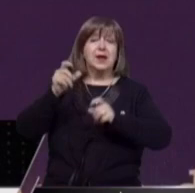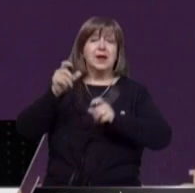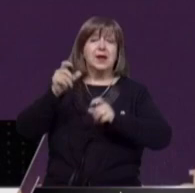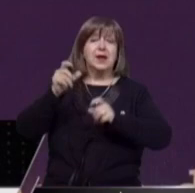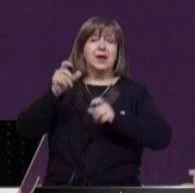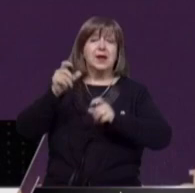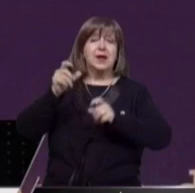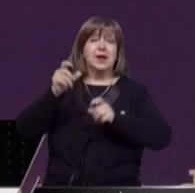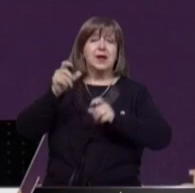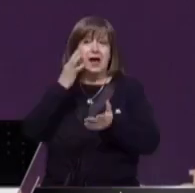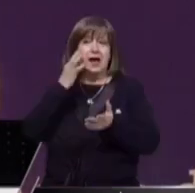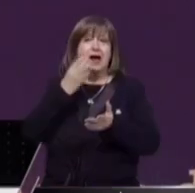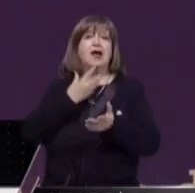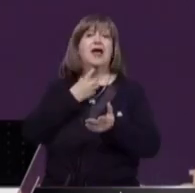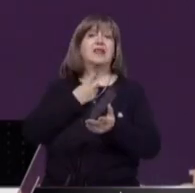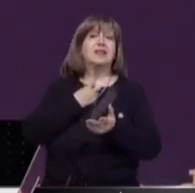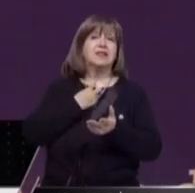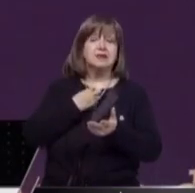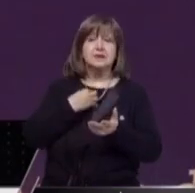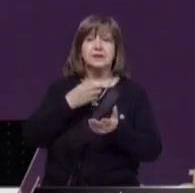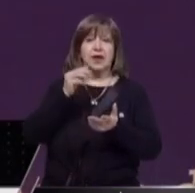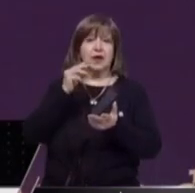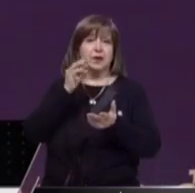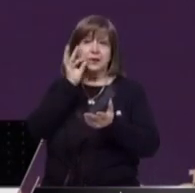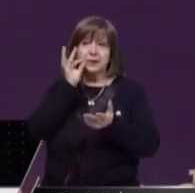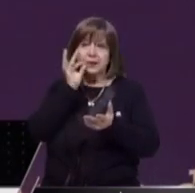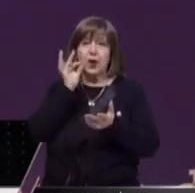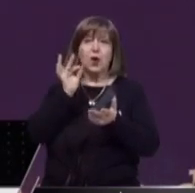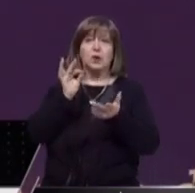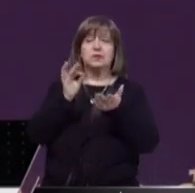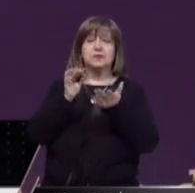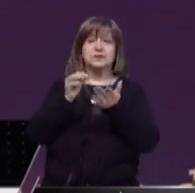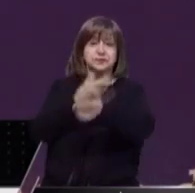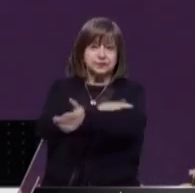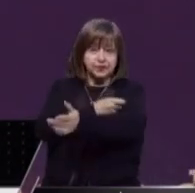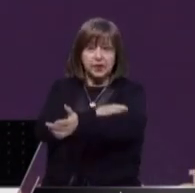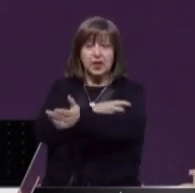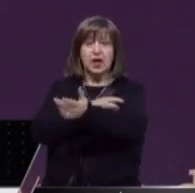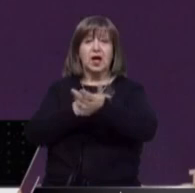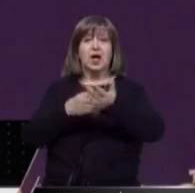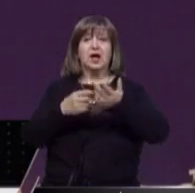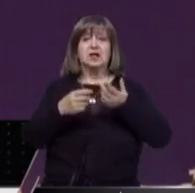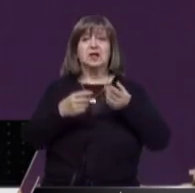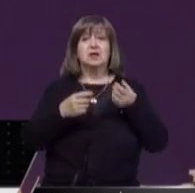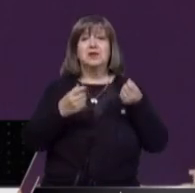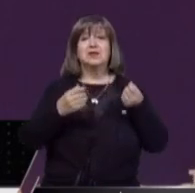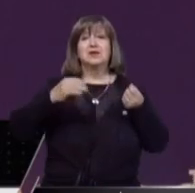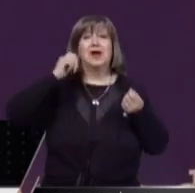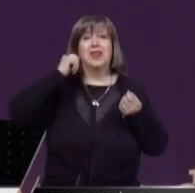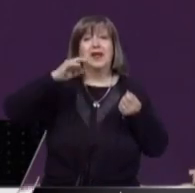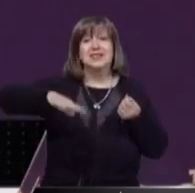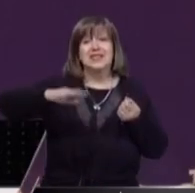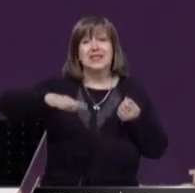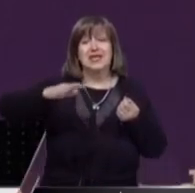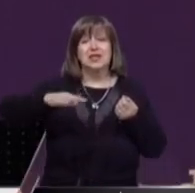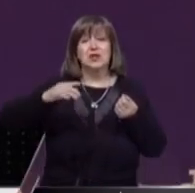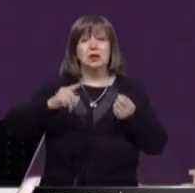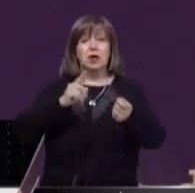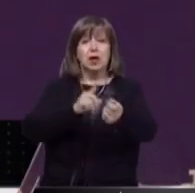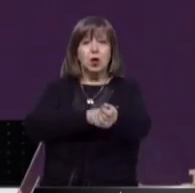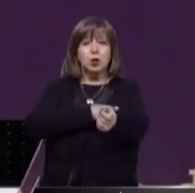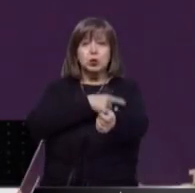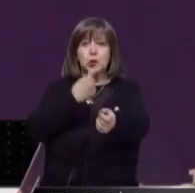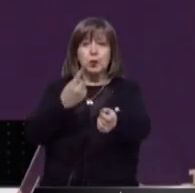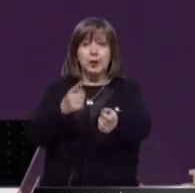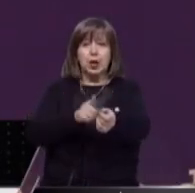para financiar su adicción, particularmente cuando se trata de delincuentes de muy baja edad. Entonces, no solamente hay que bajar